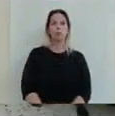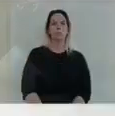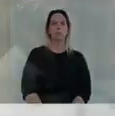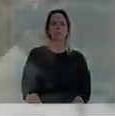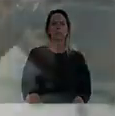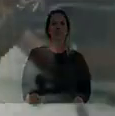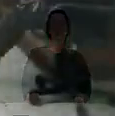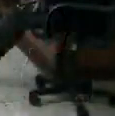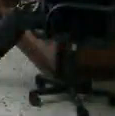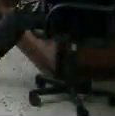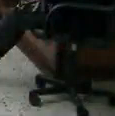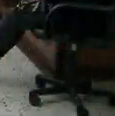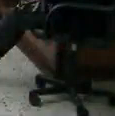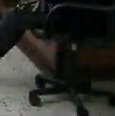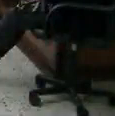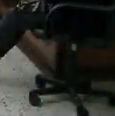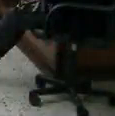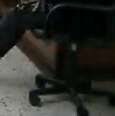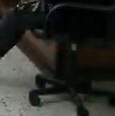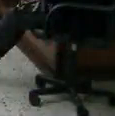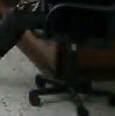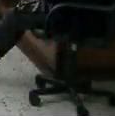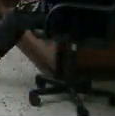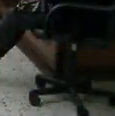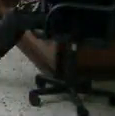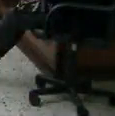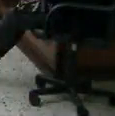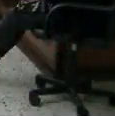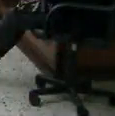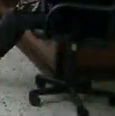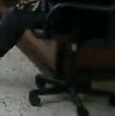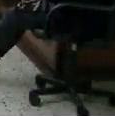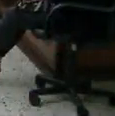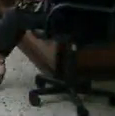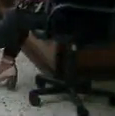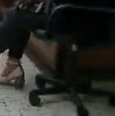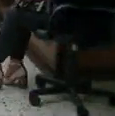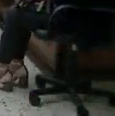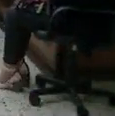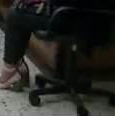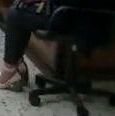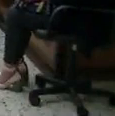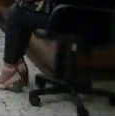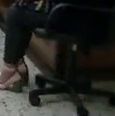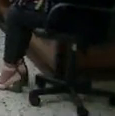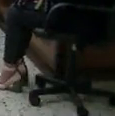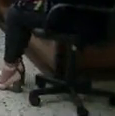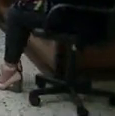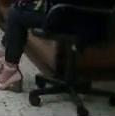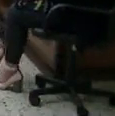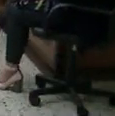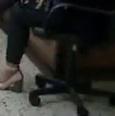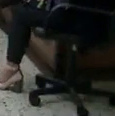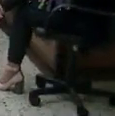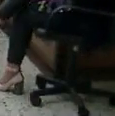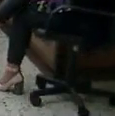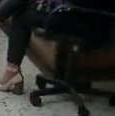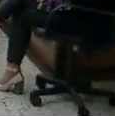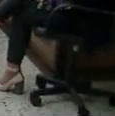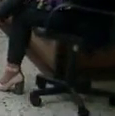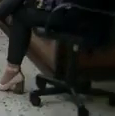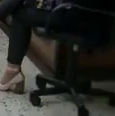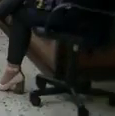unanimidad. Sí. Concejal Miño. Sí, solicito que se levante el cuarto intermedio. Pongo a consideración la moción de la concejal Miño, aprobado por